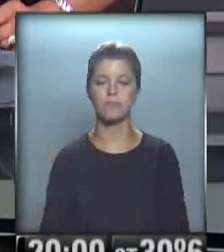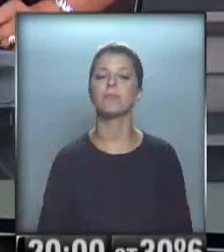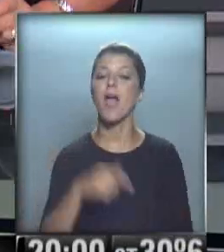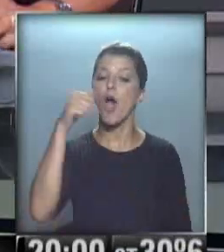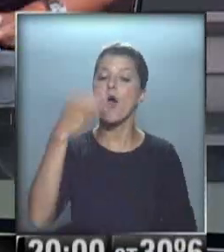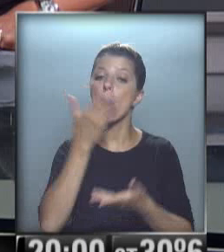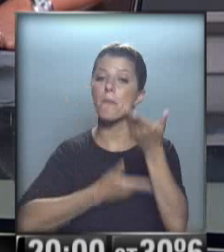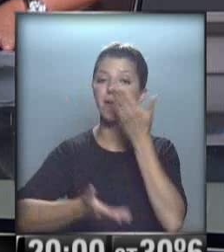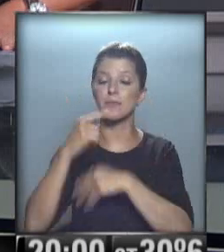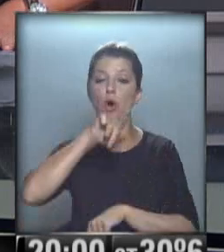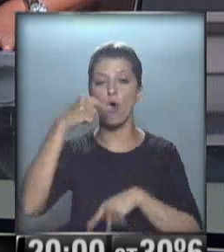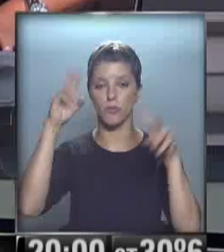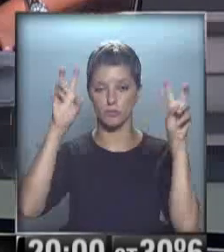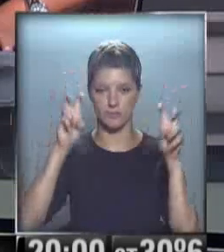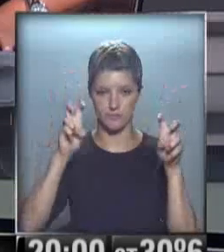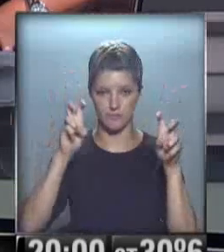Compartimos ahora estos otros temas de la jornada.